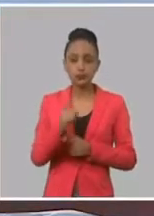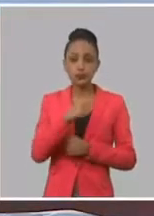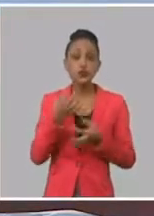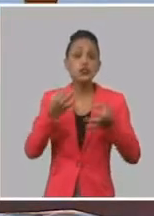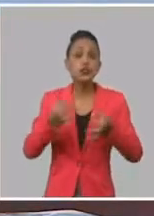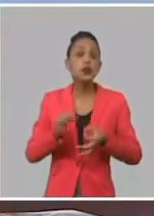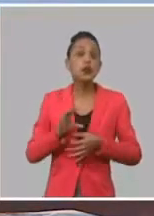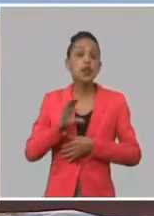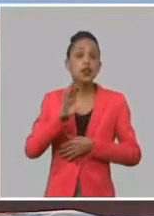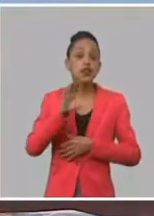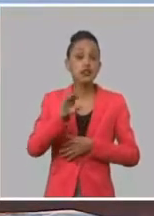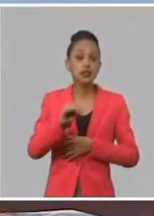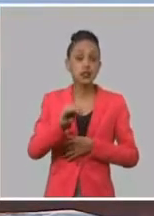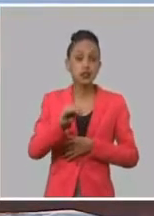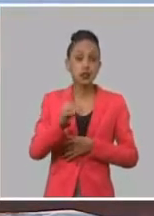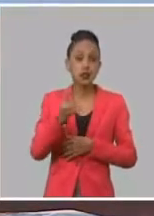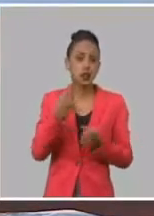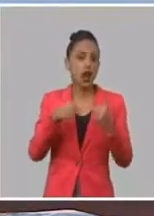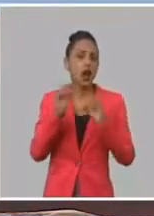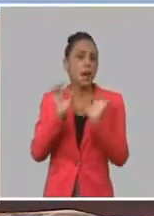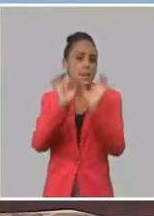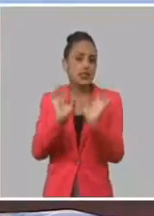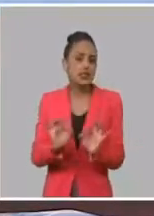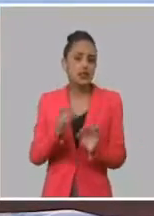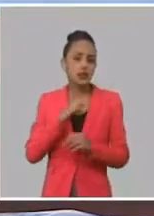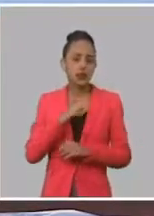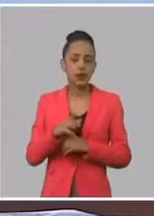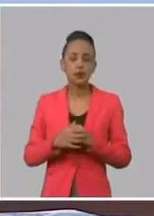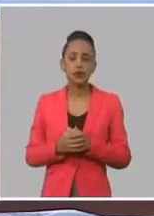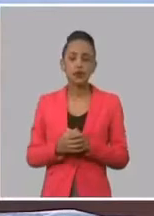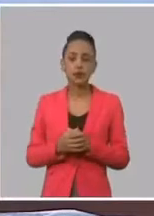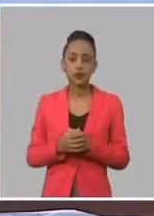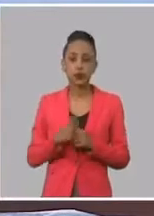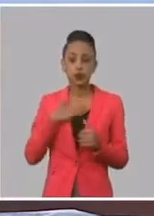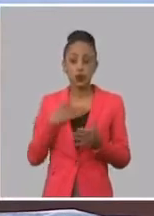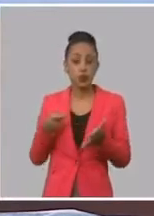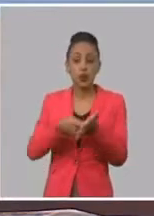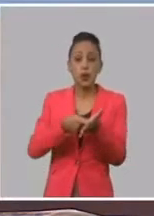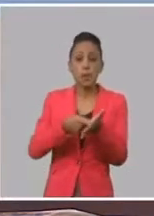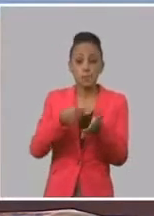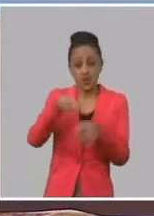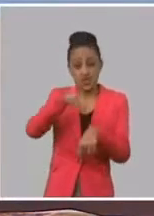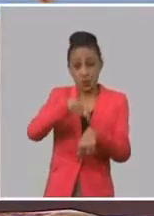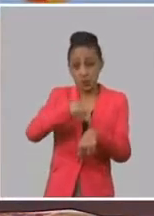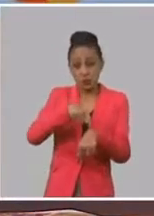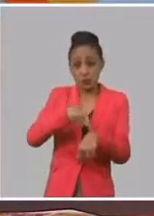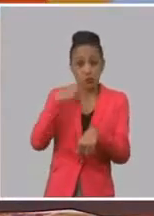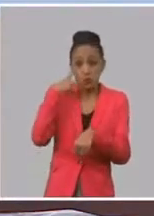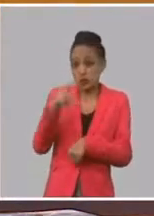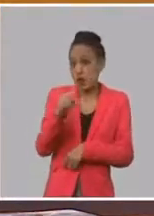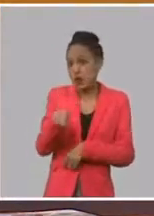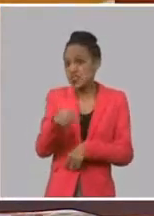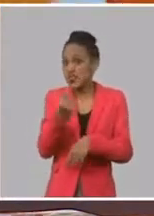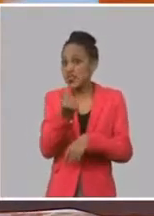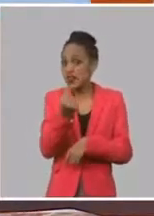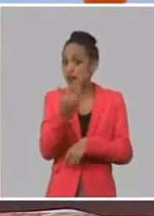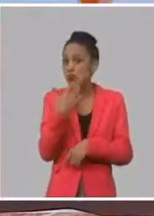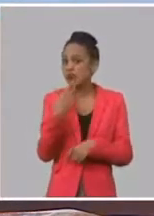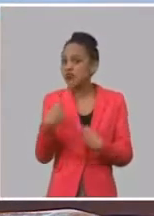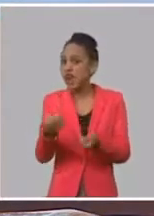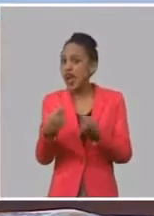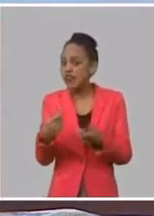siempre decimos que no tiene una contraprestación específica es decir que usted realiza un aporte pero en ese momento usted no conoce el destino real de ese de ese aporte que